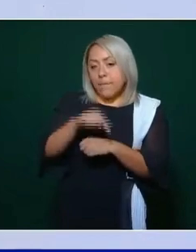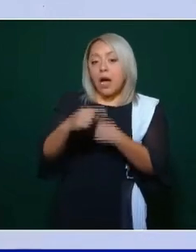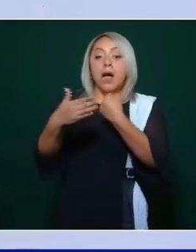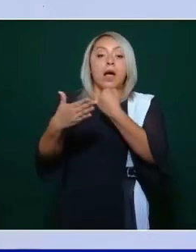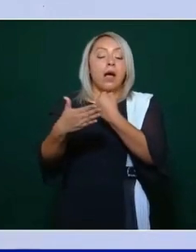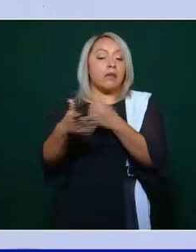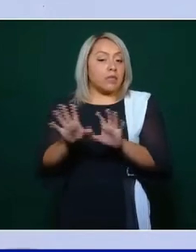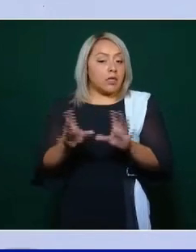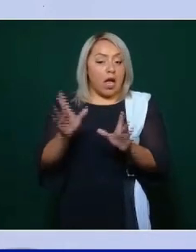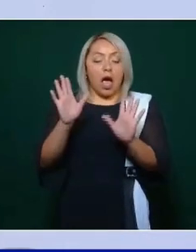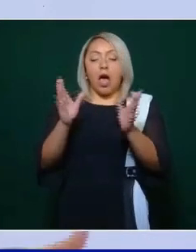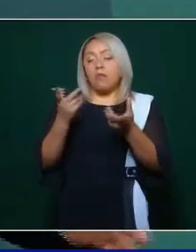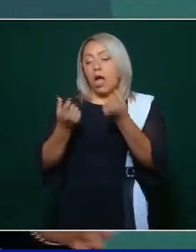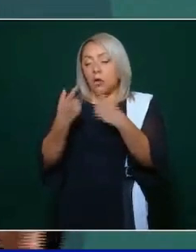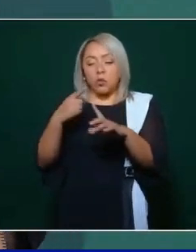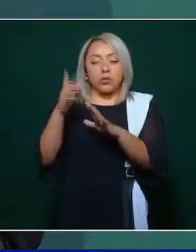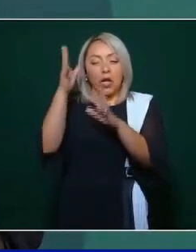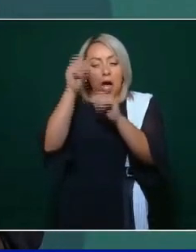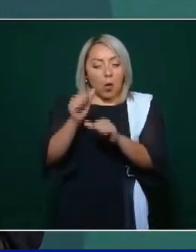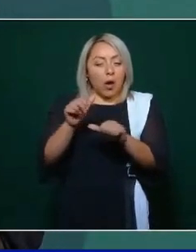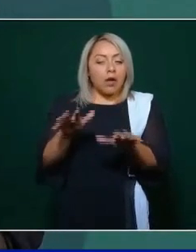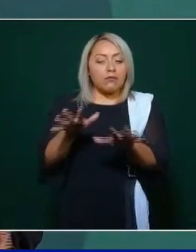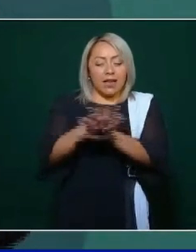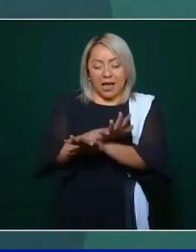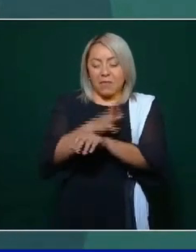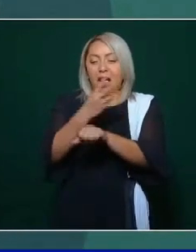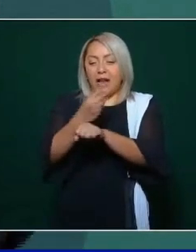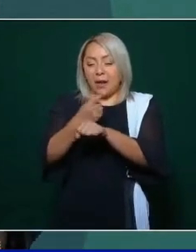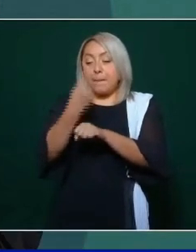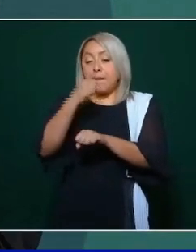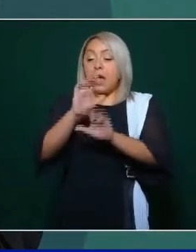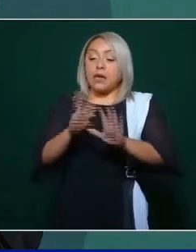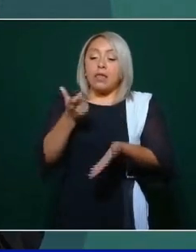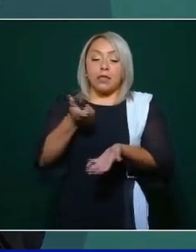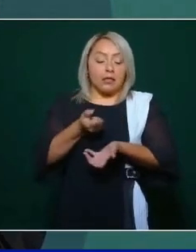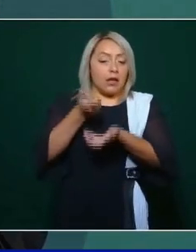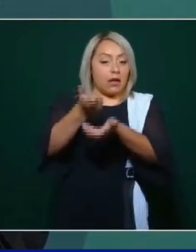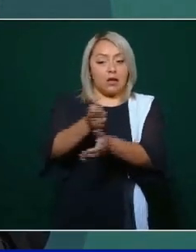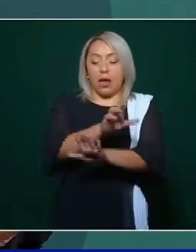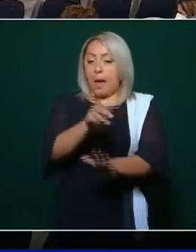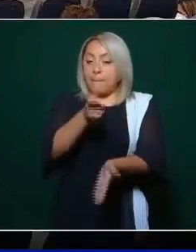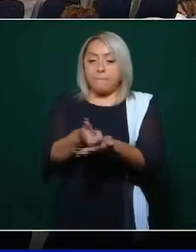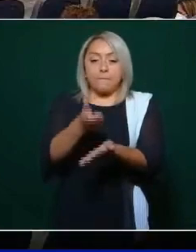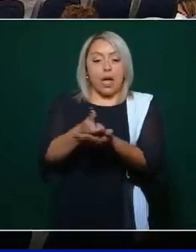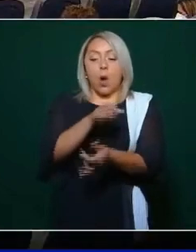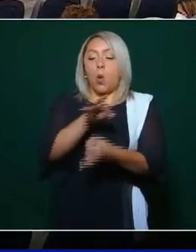poder modificar el convenio y que ellos reciban esos recursos para cubrir con esos bonos de